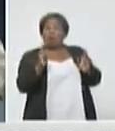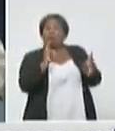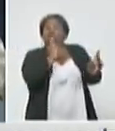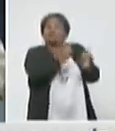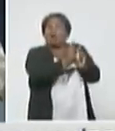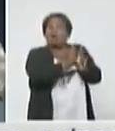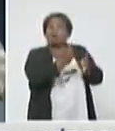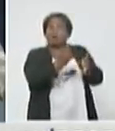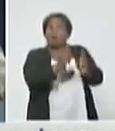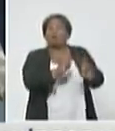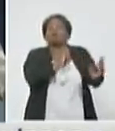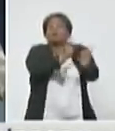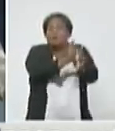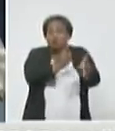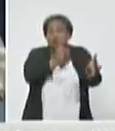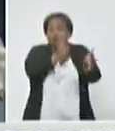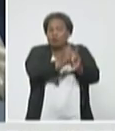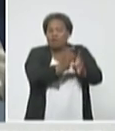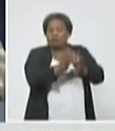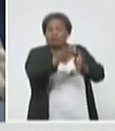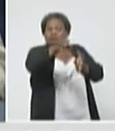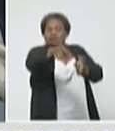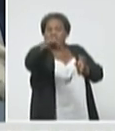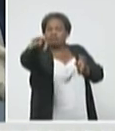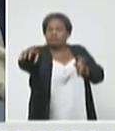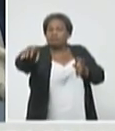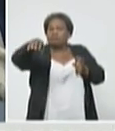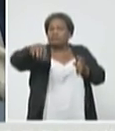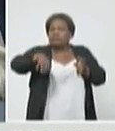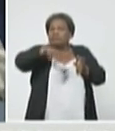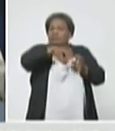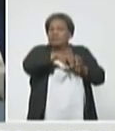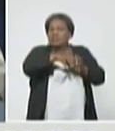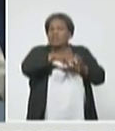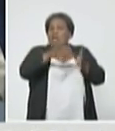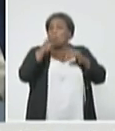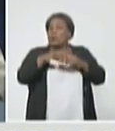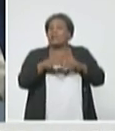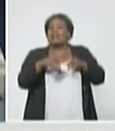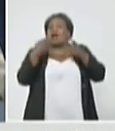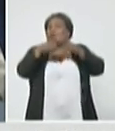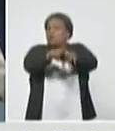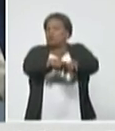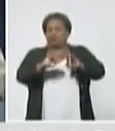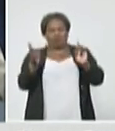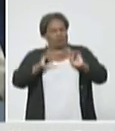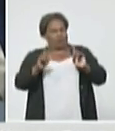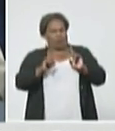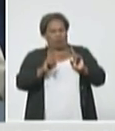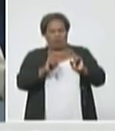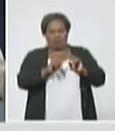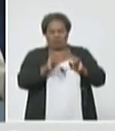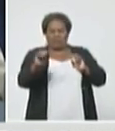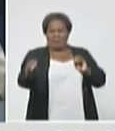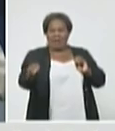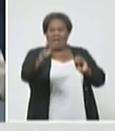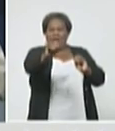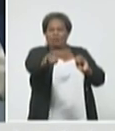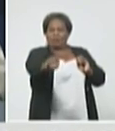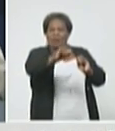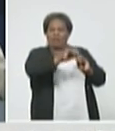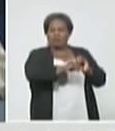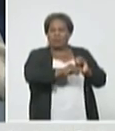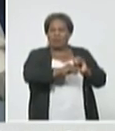de contactos. O sea, eso se trata de hacer una diferenciación, de forma tal que no se nos produzca